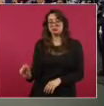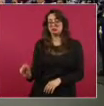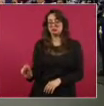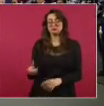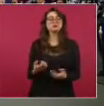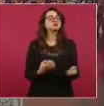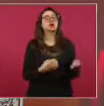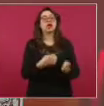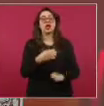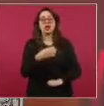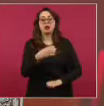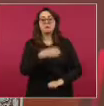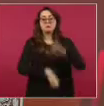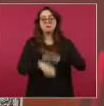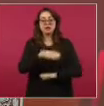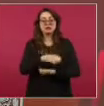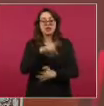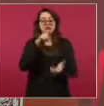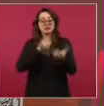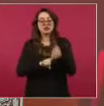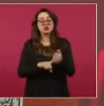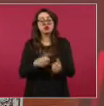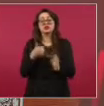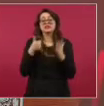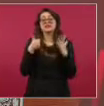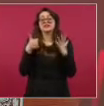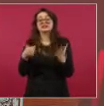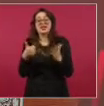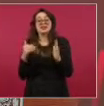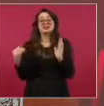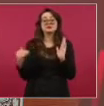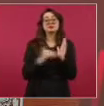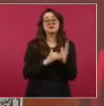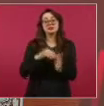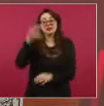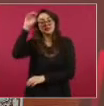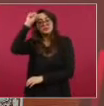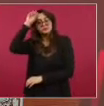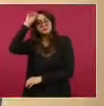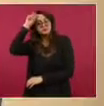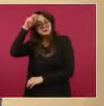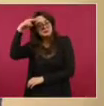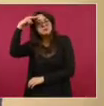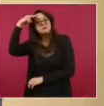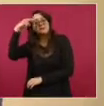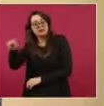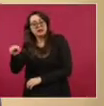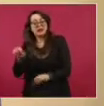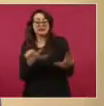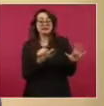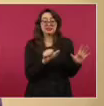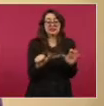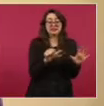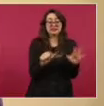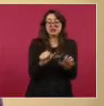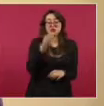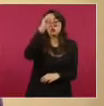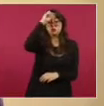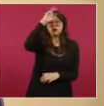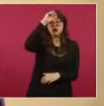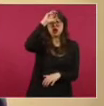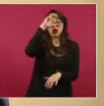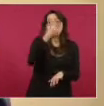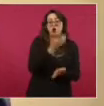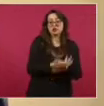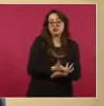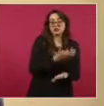empresa ocupaba a 6,000 mineros mexicanos y a 600 estadounidenses.